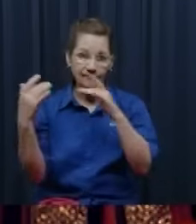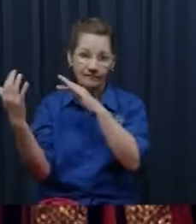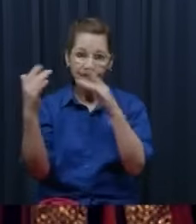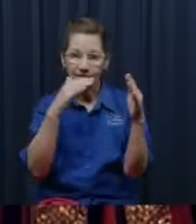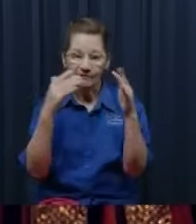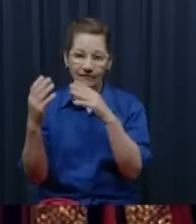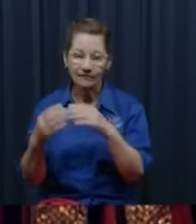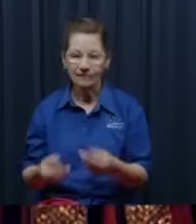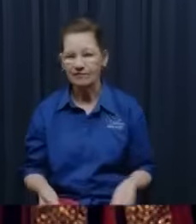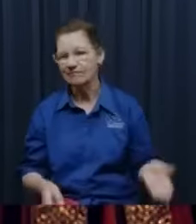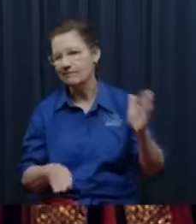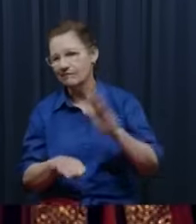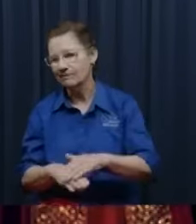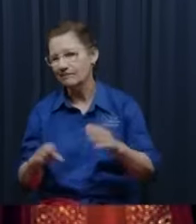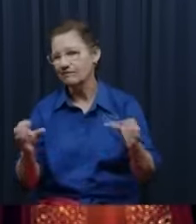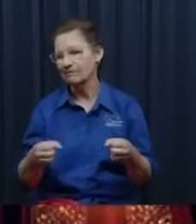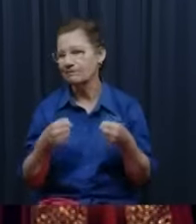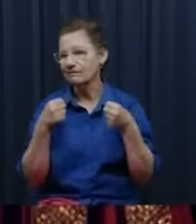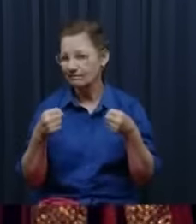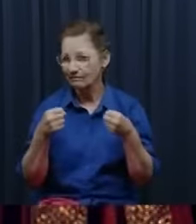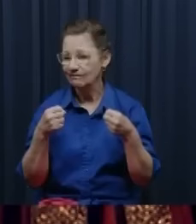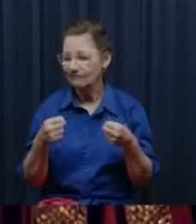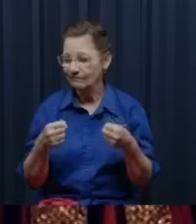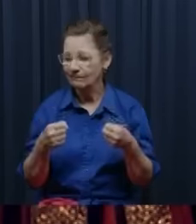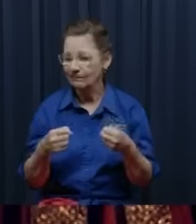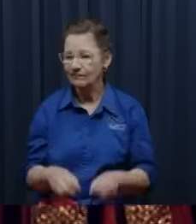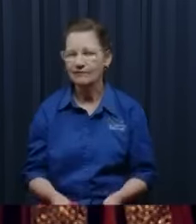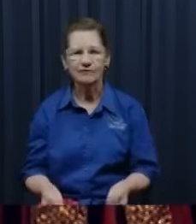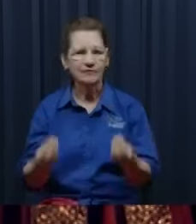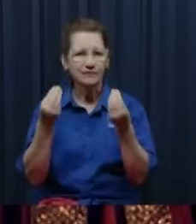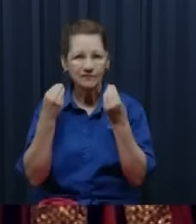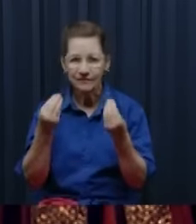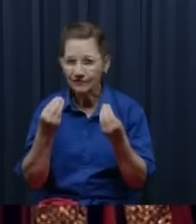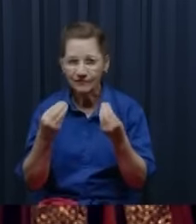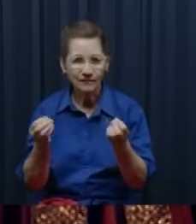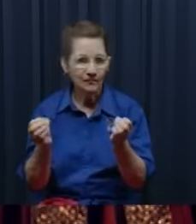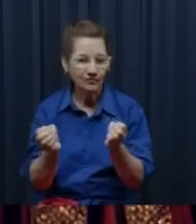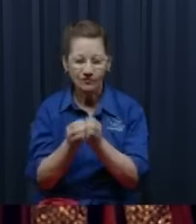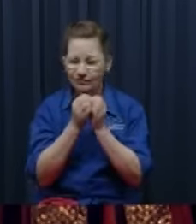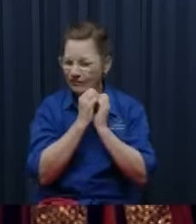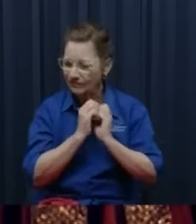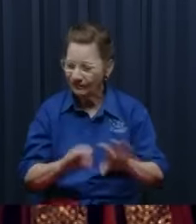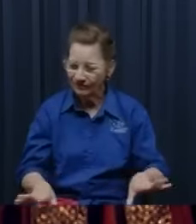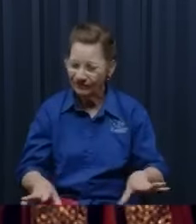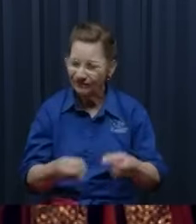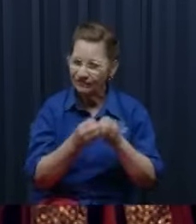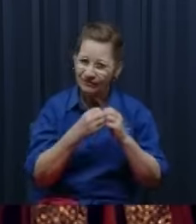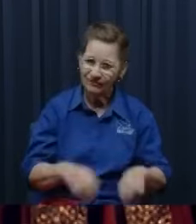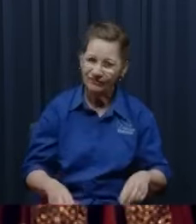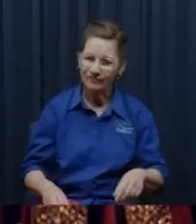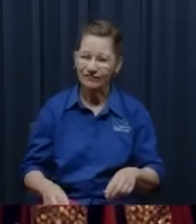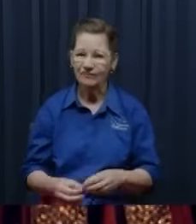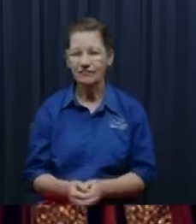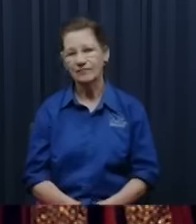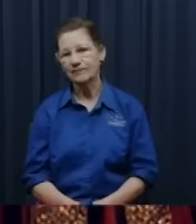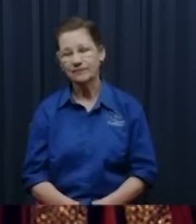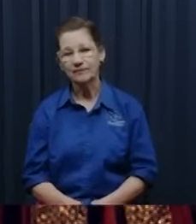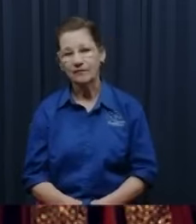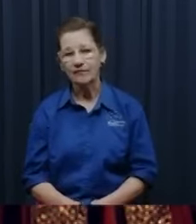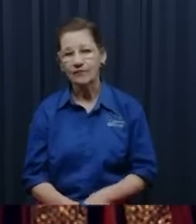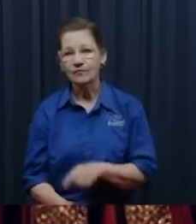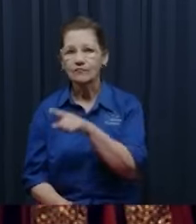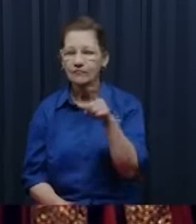recrudecido ha habido muchas muchos muertos mucha destrucción ustedes saben que hace